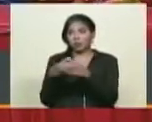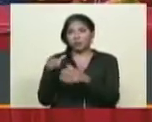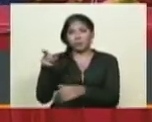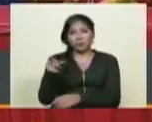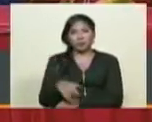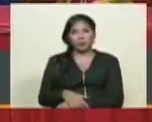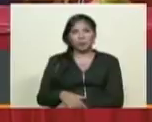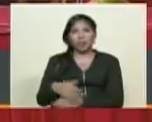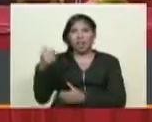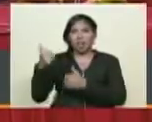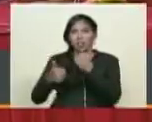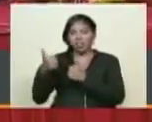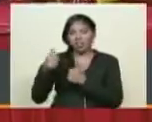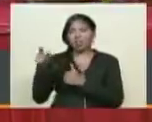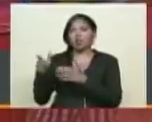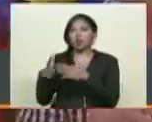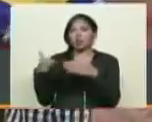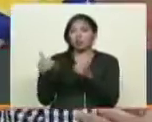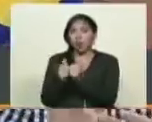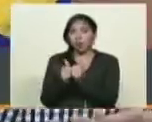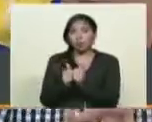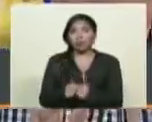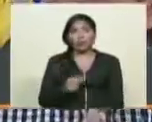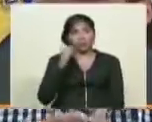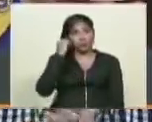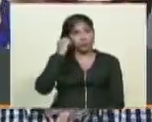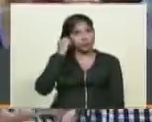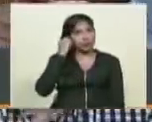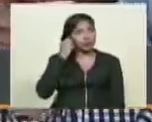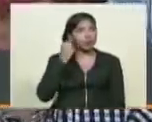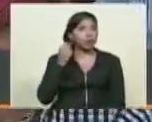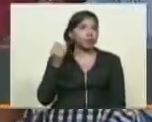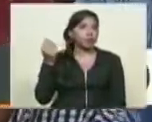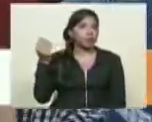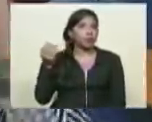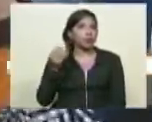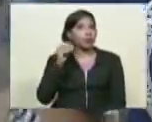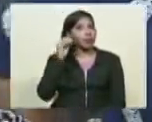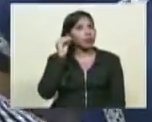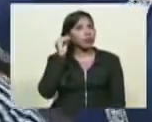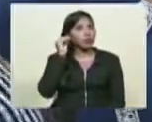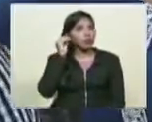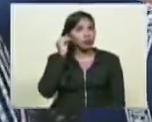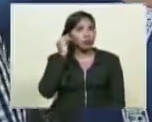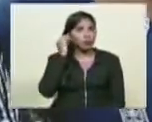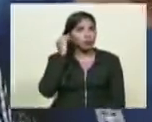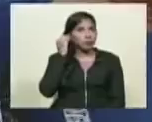Anzuategui. La patria sigue.